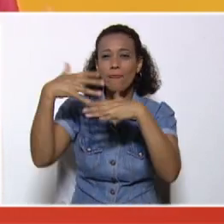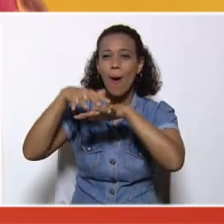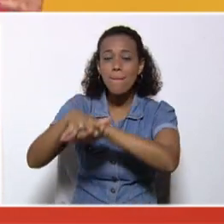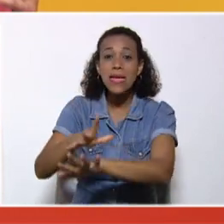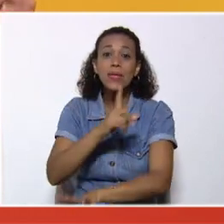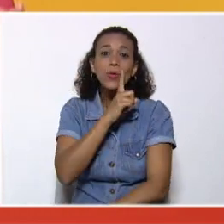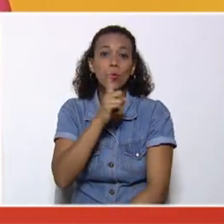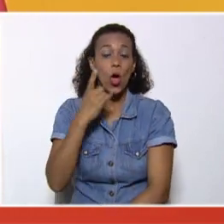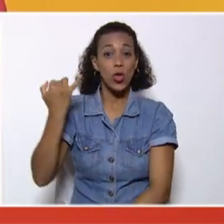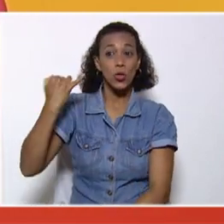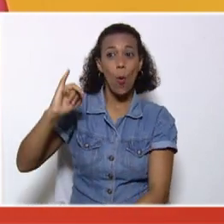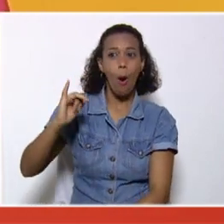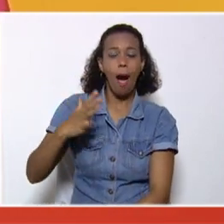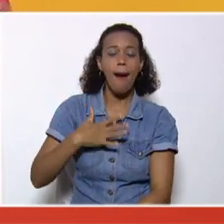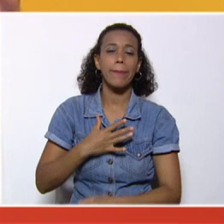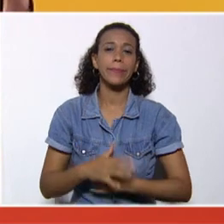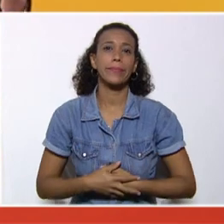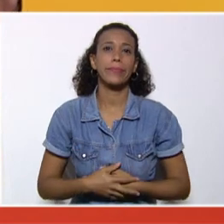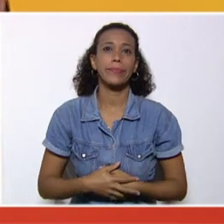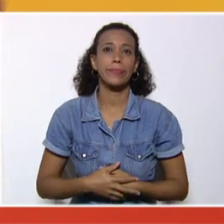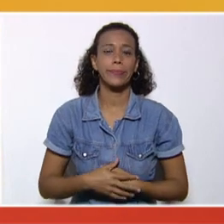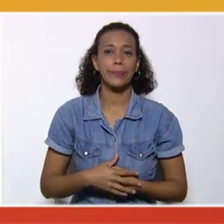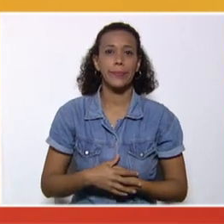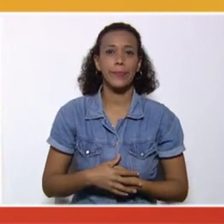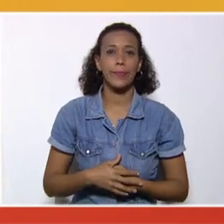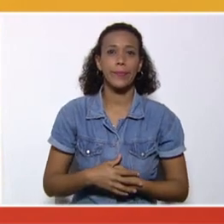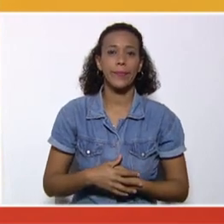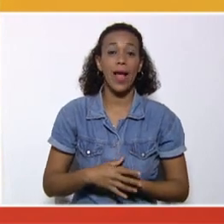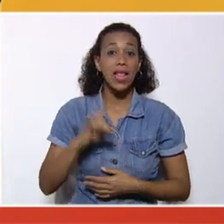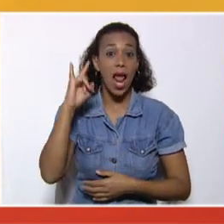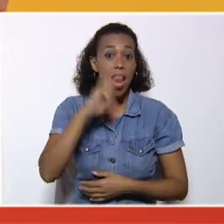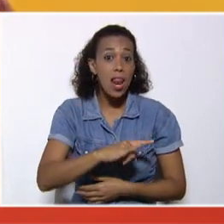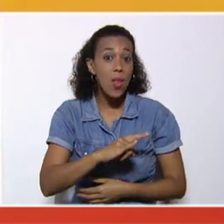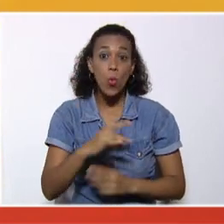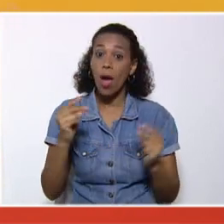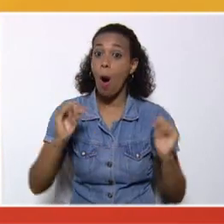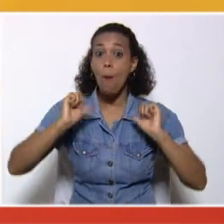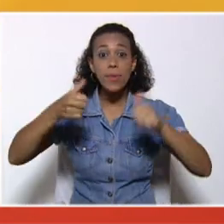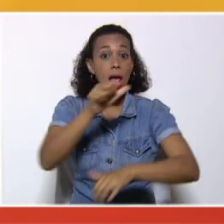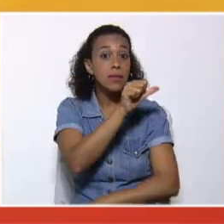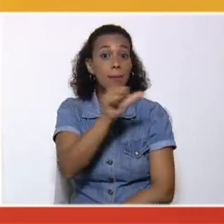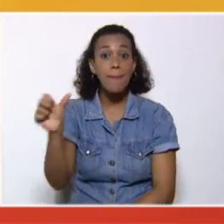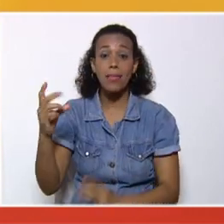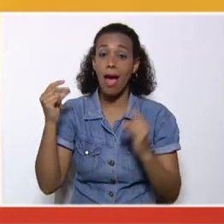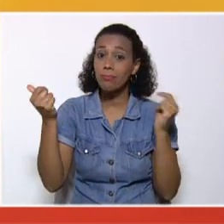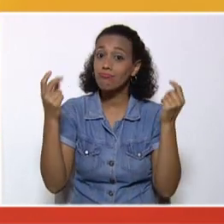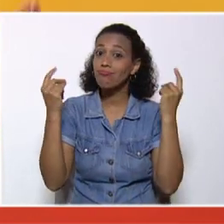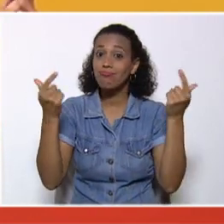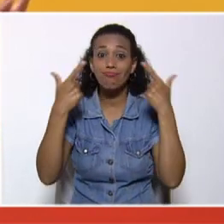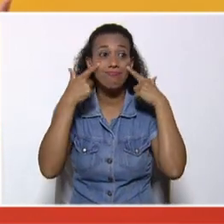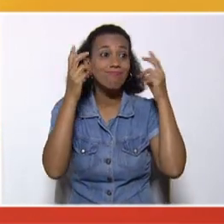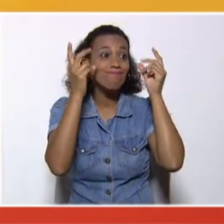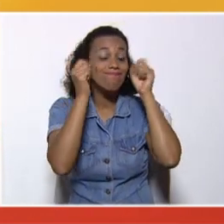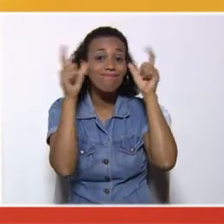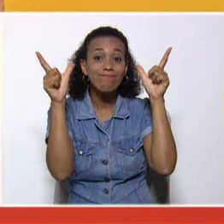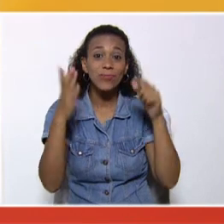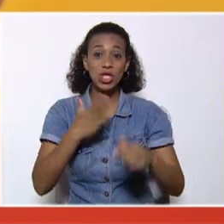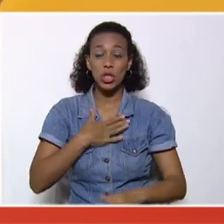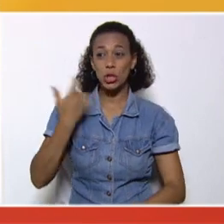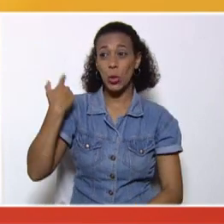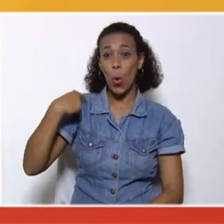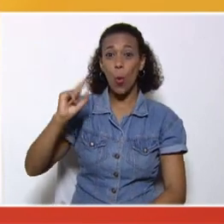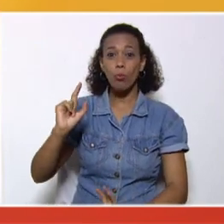se llama Yo Tengo un Ritmo. El día lunes, recuerden que tenemos que empezar activos. Y dice,